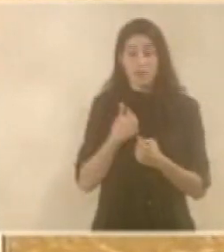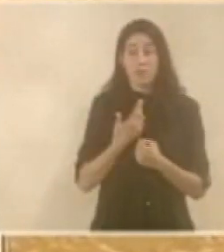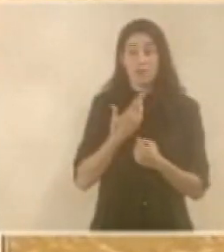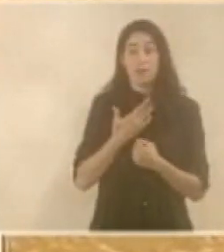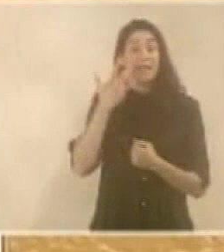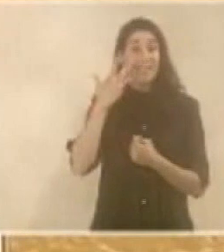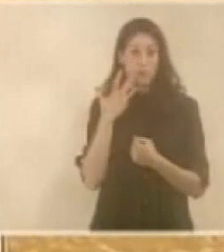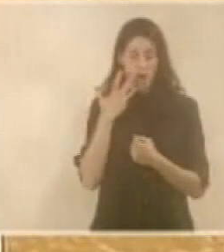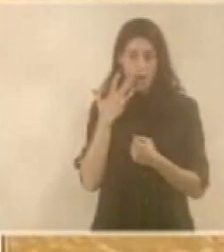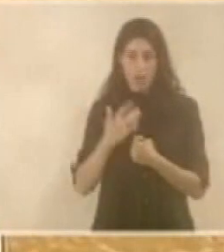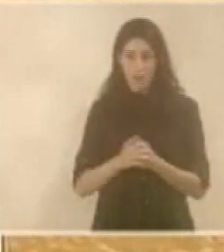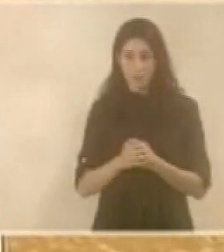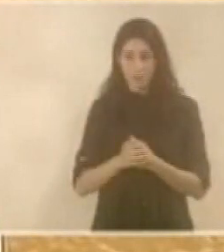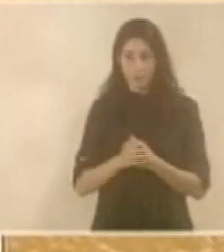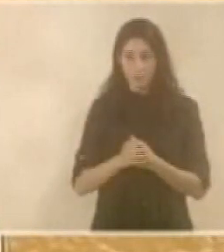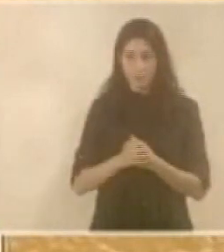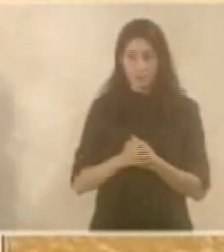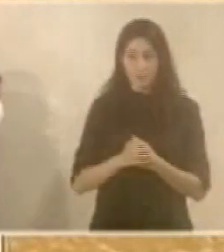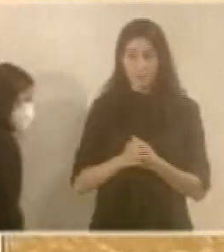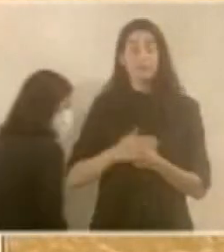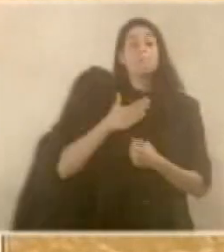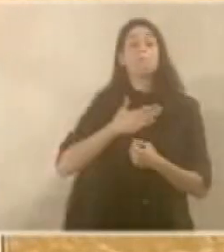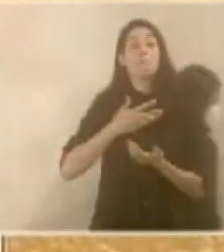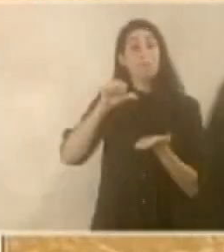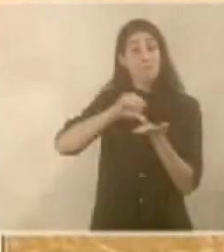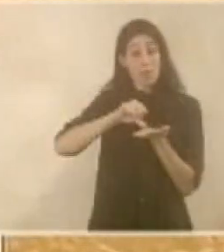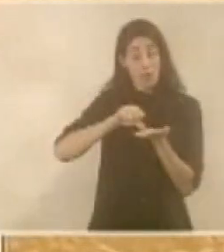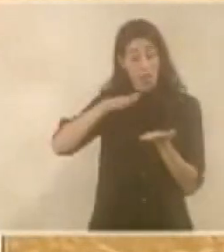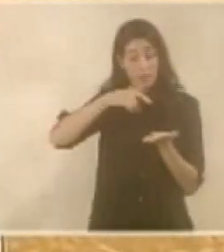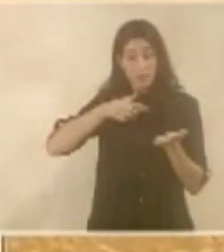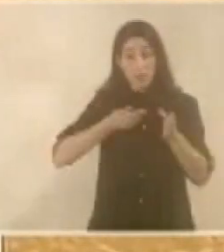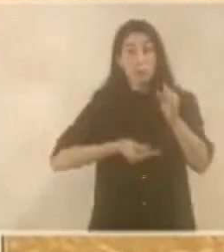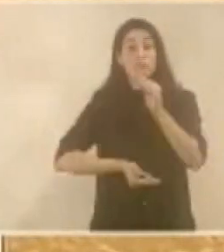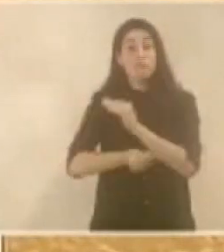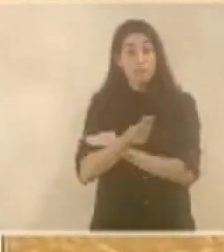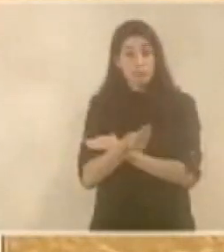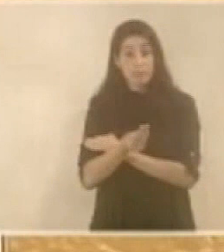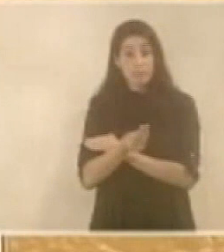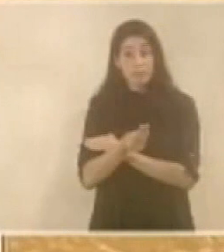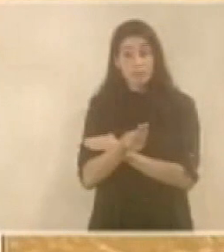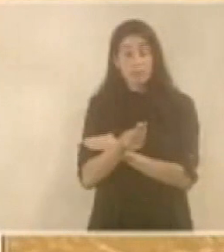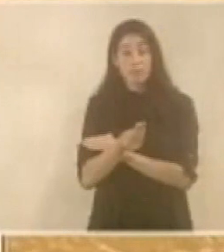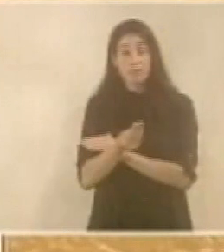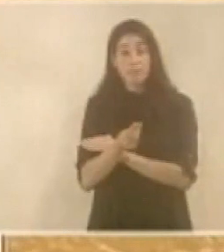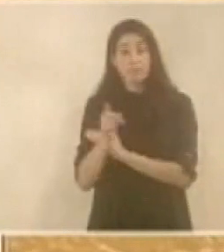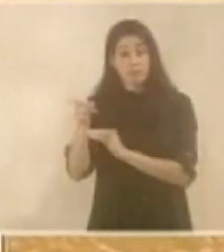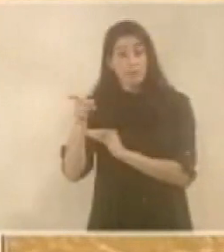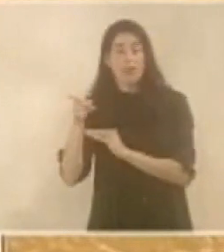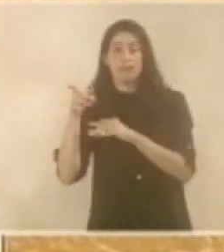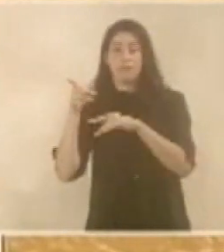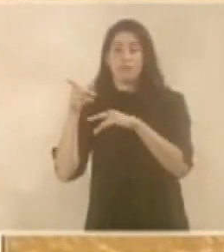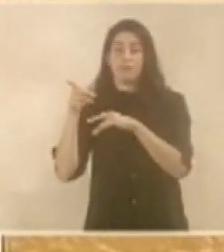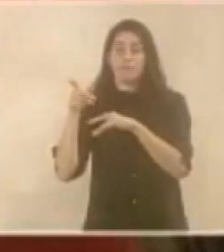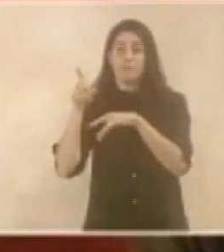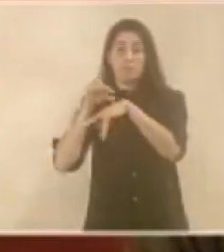La primera autoridad de mi ciudad natal me invitó a que hoy estuviera aquí, en este escenario tan emblemático